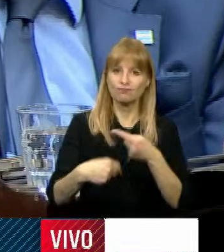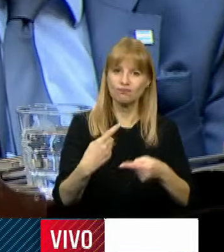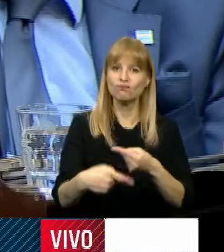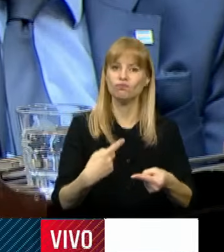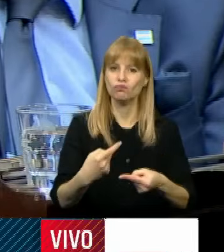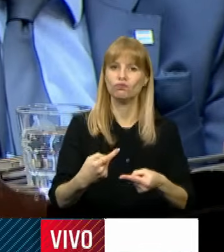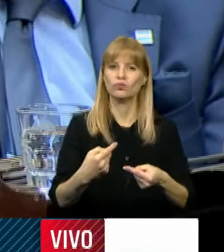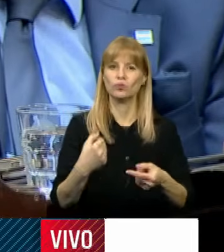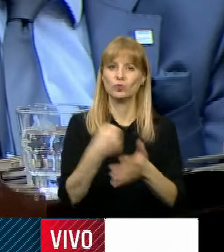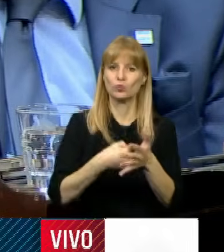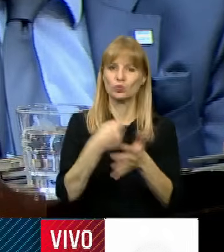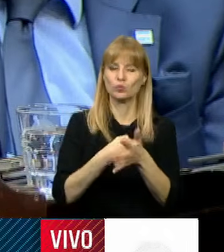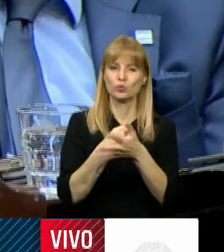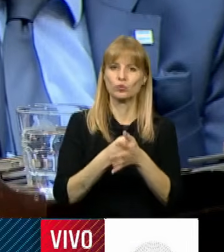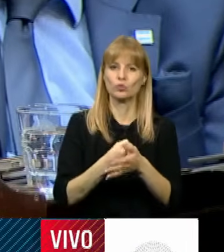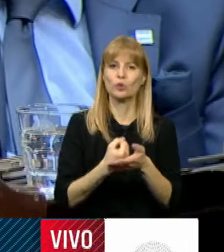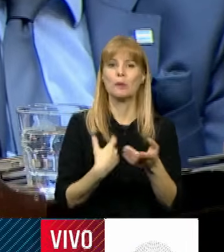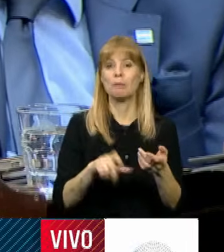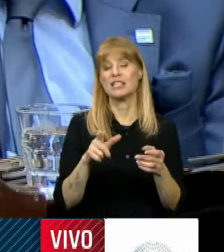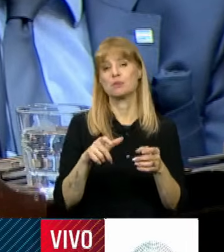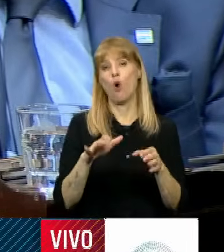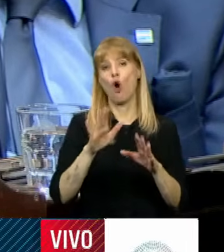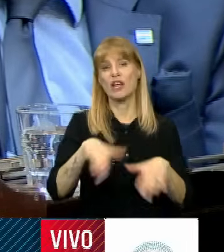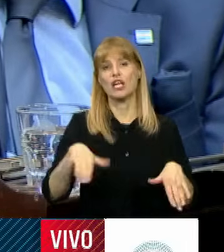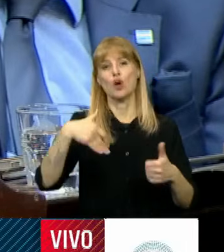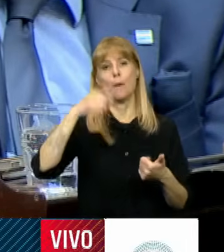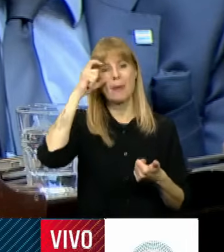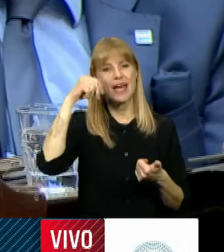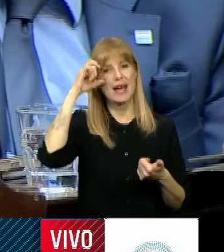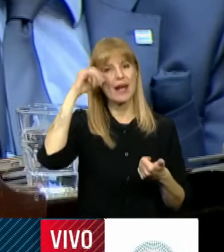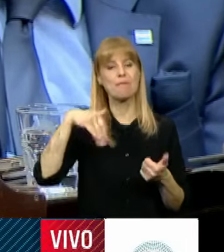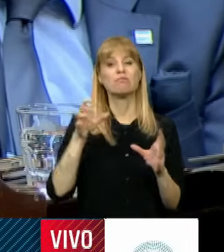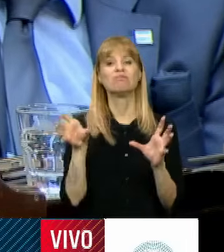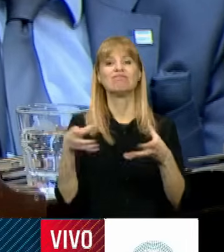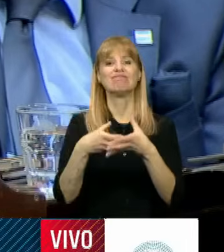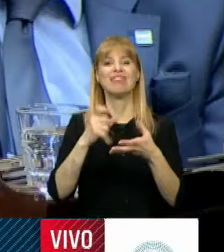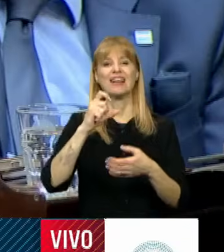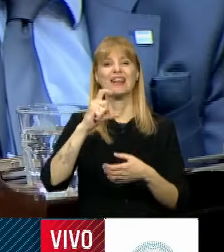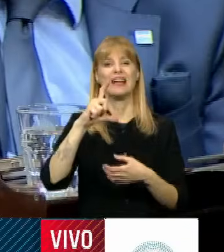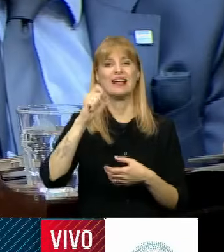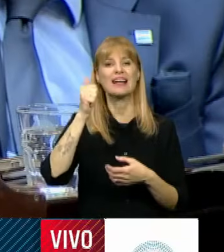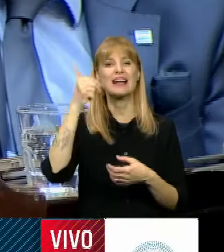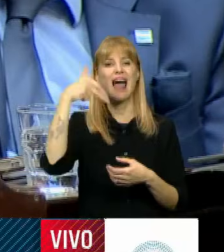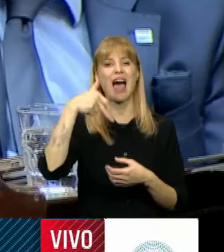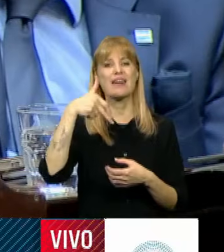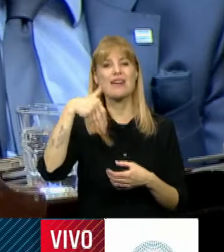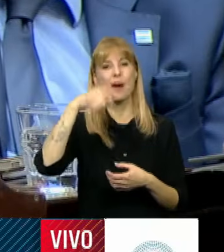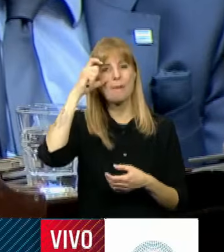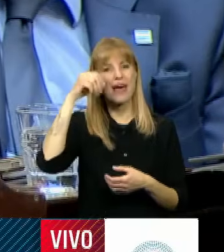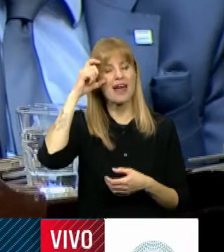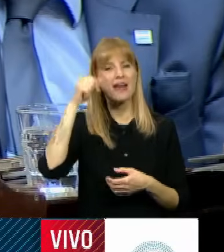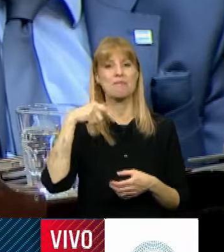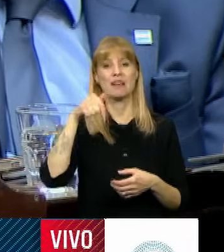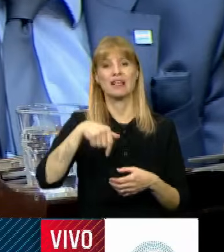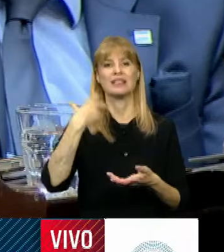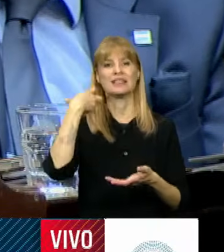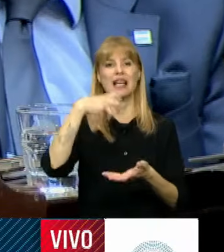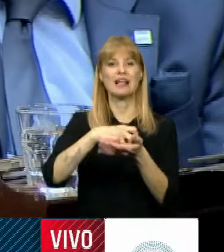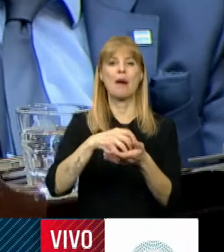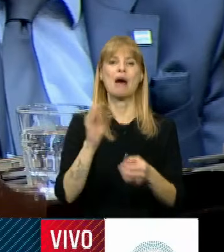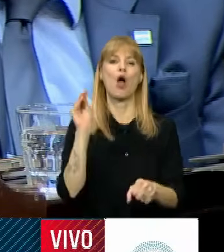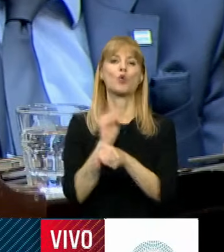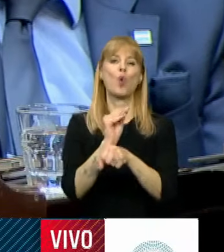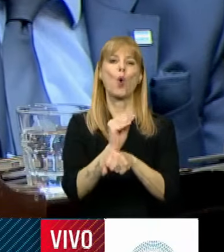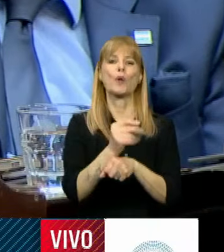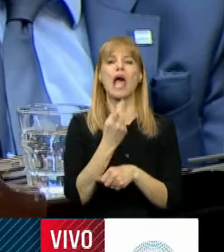pesar de los niños Menem y del clan Menem que en esta Cámara está cubriendo a Manuel